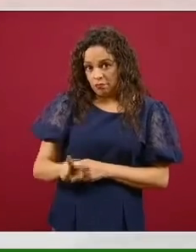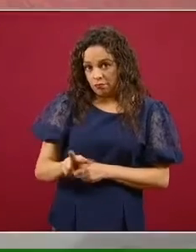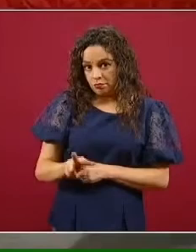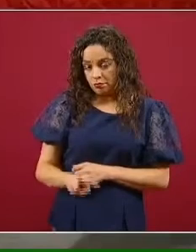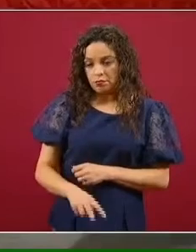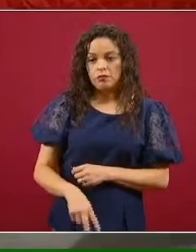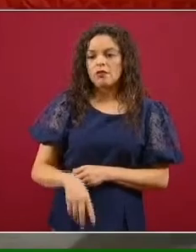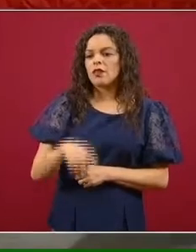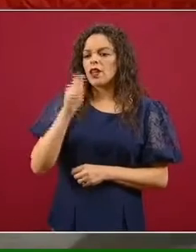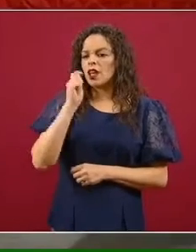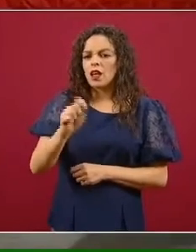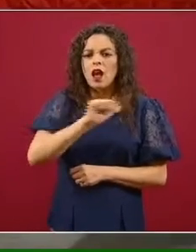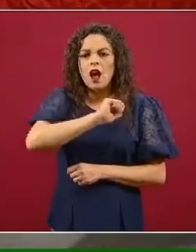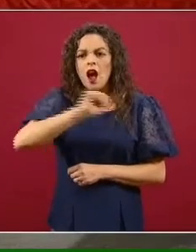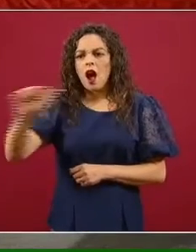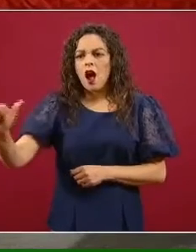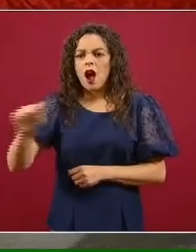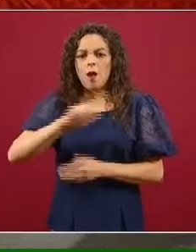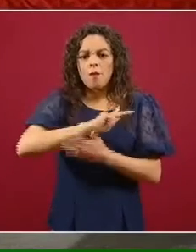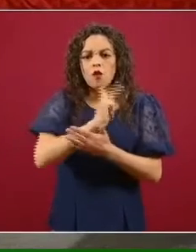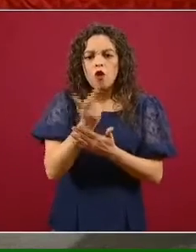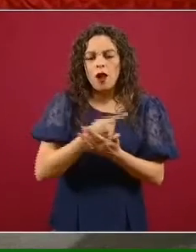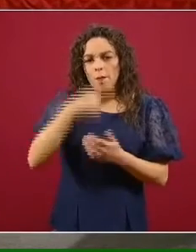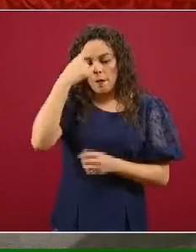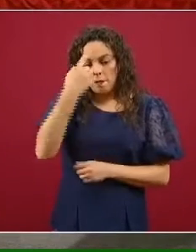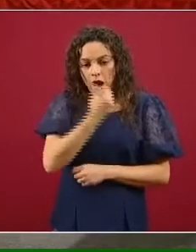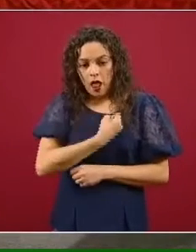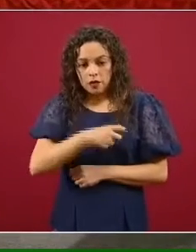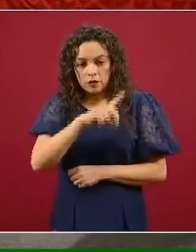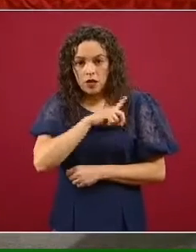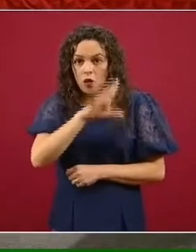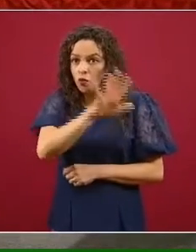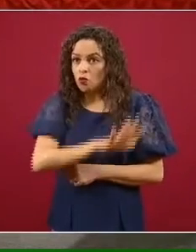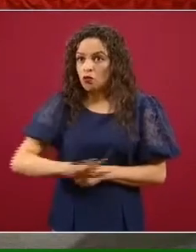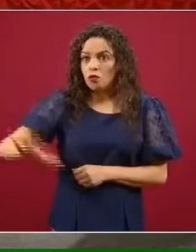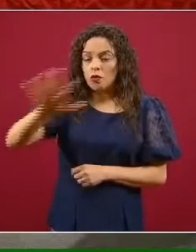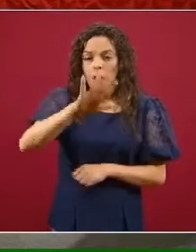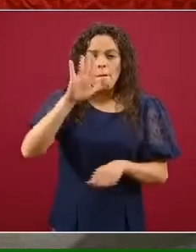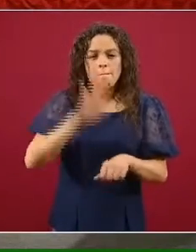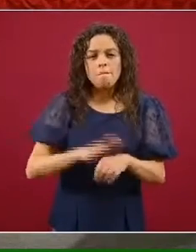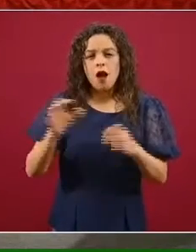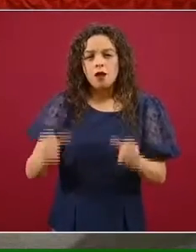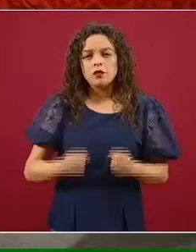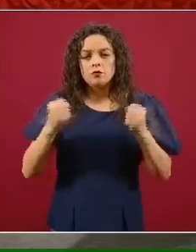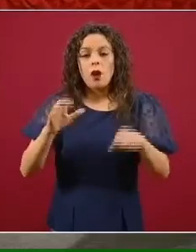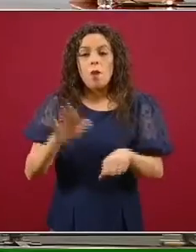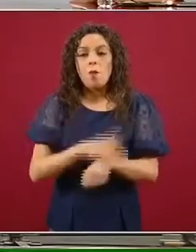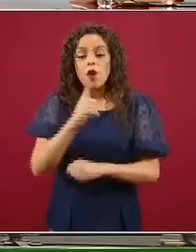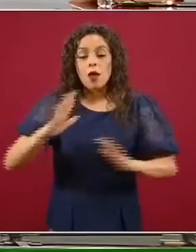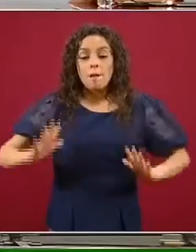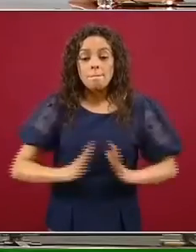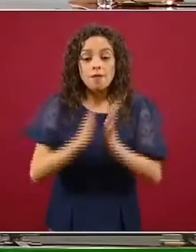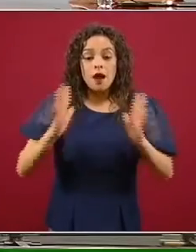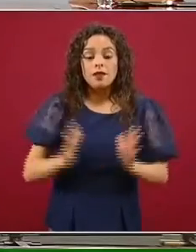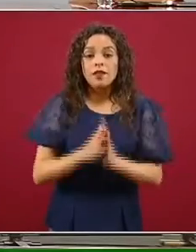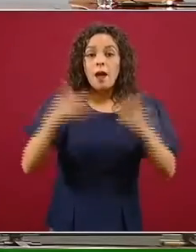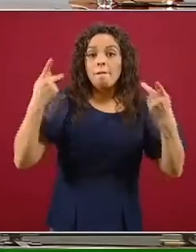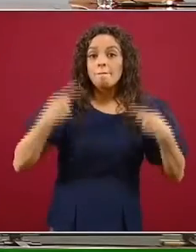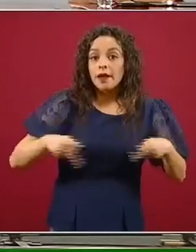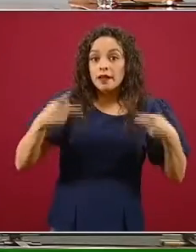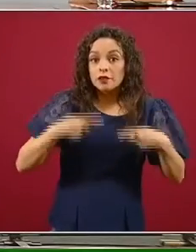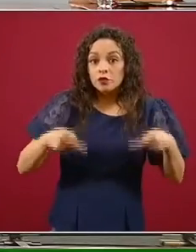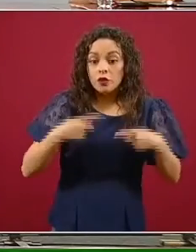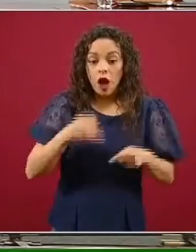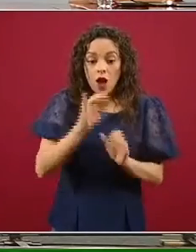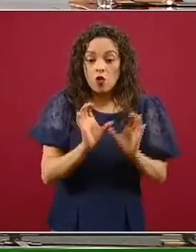salud pública es muchísimo más fuerte si es liderado por la comunidad, si tiene la voz de las personas y las comunidades en el